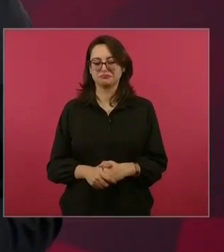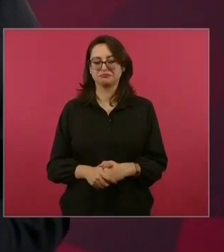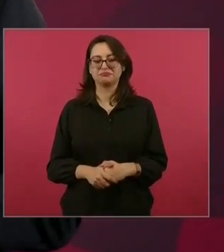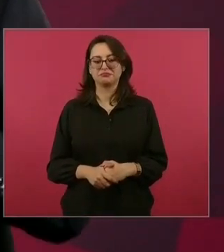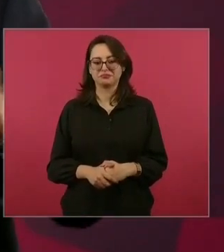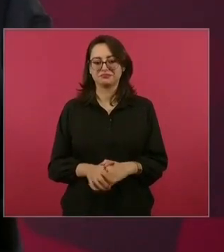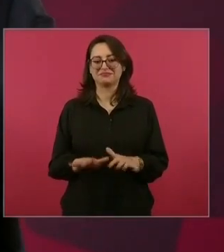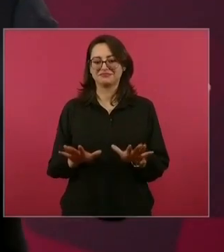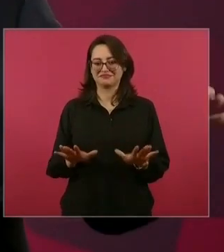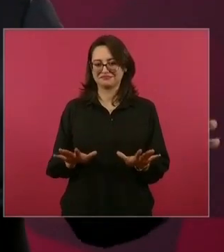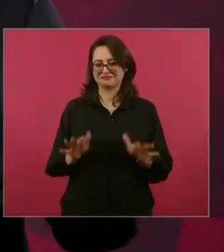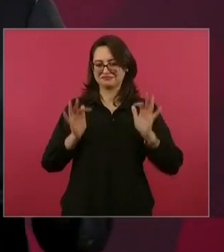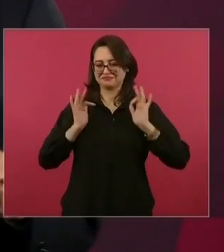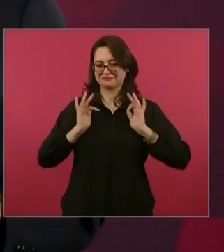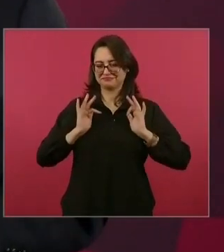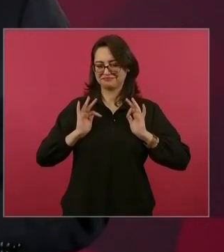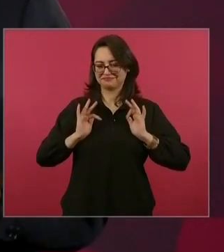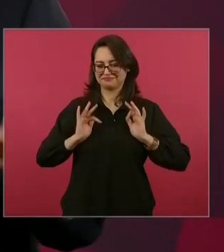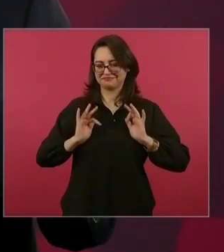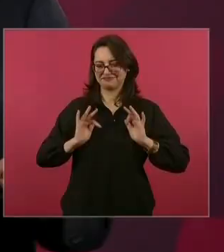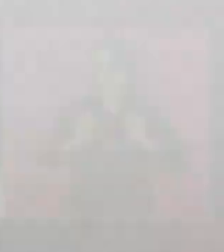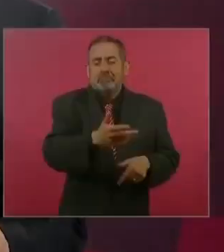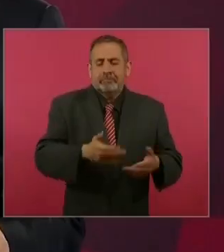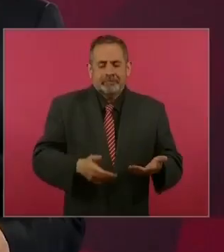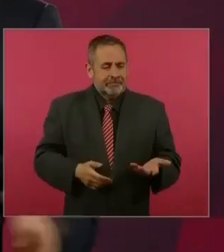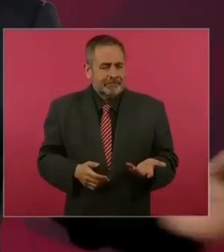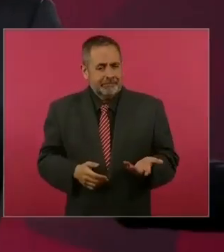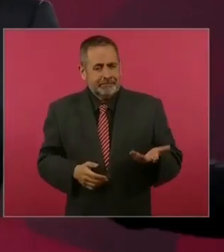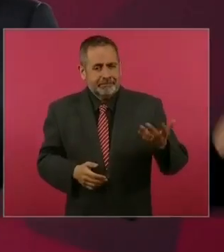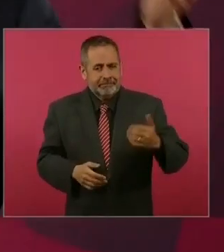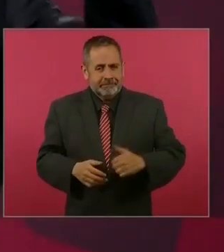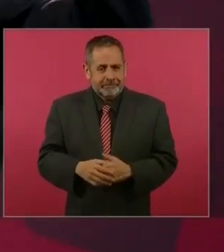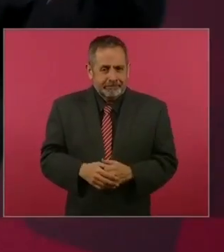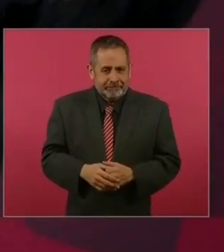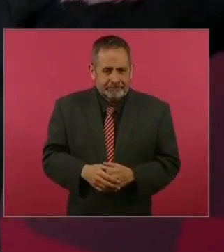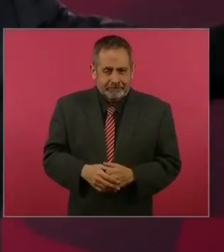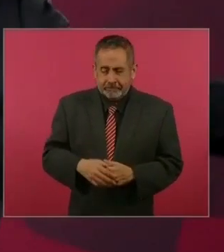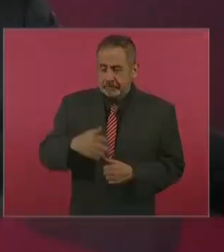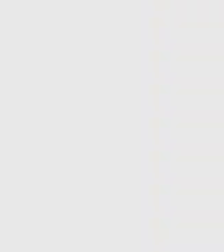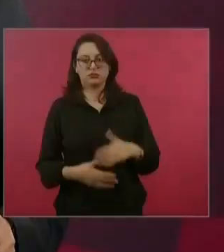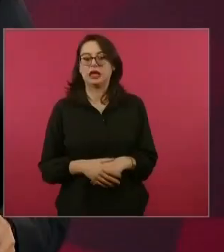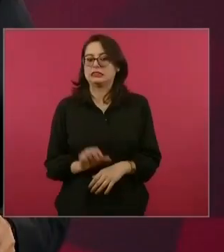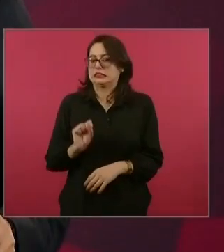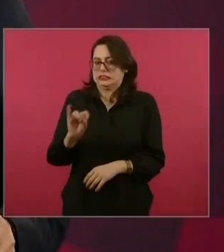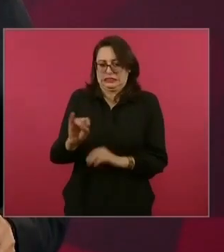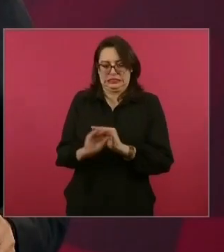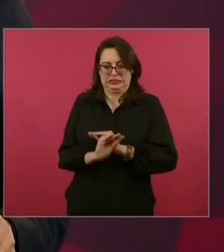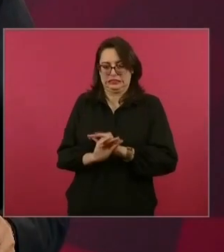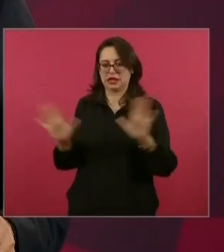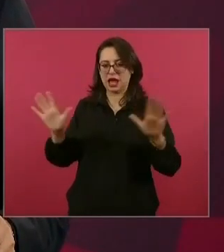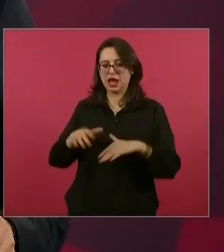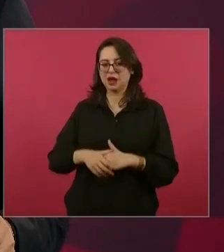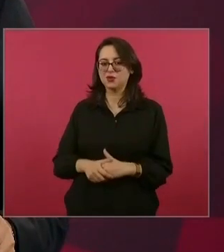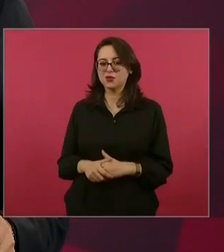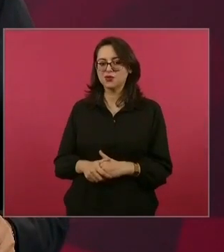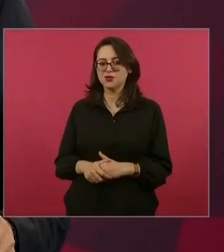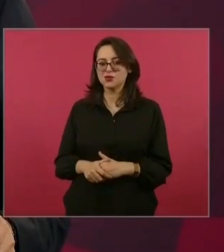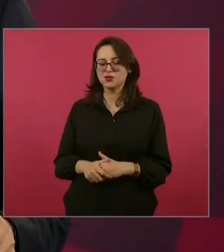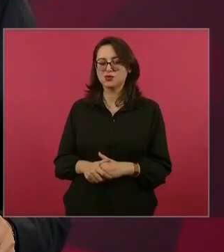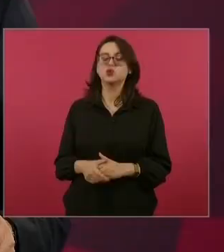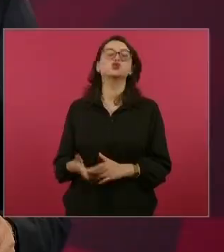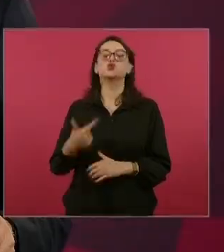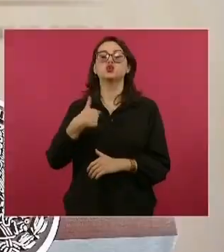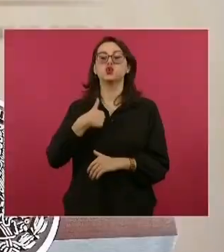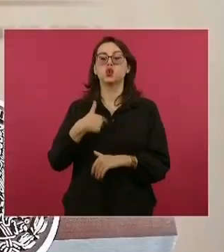por lo pronto pausa no puedo mencionar a las personas ayer hablé de que yo iba